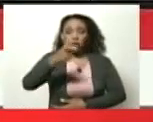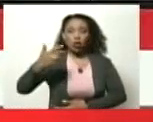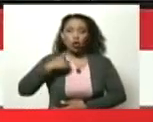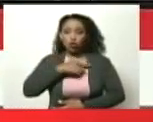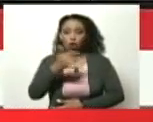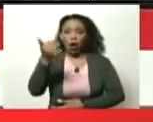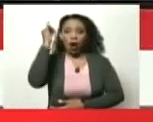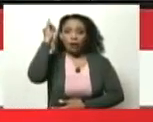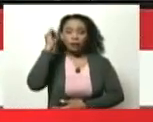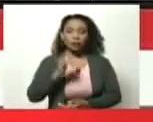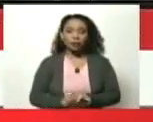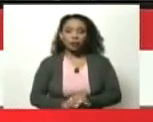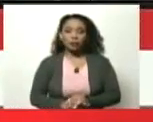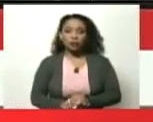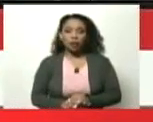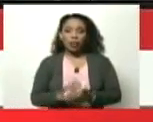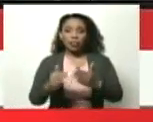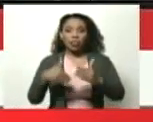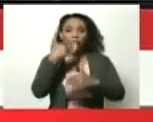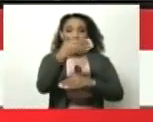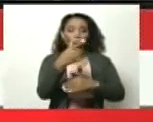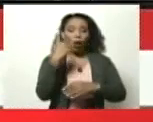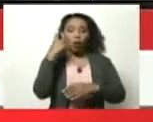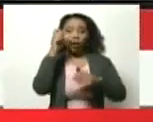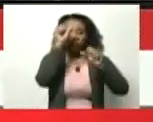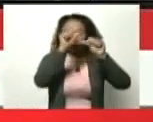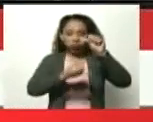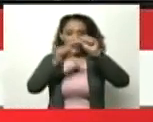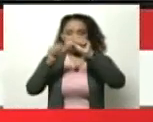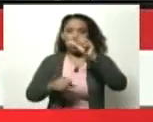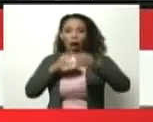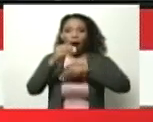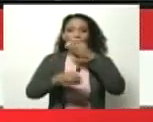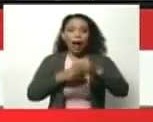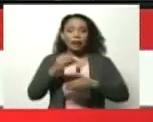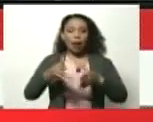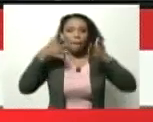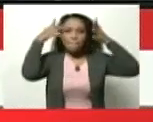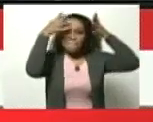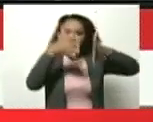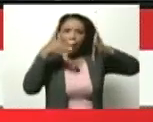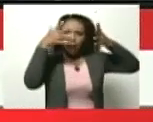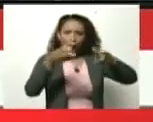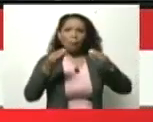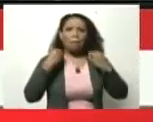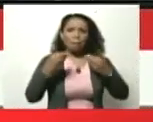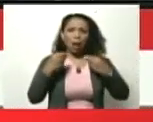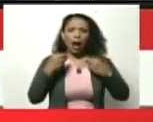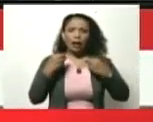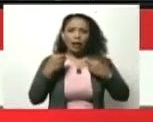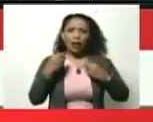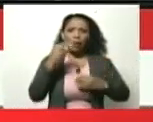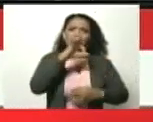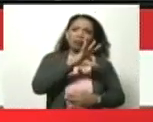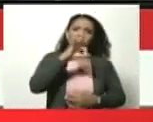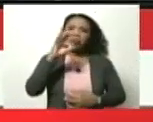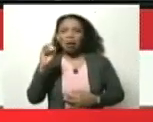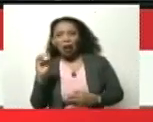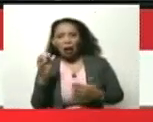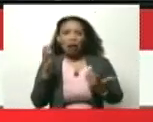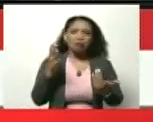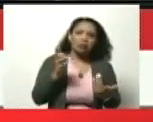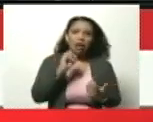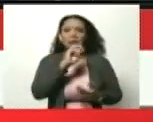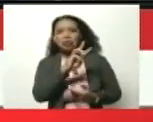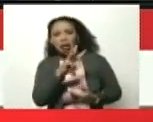tenemos que luego de una revisión se hace una recomendación para que esté alrededor de 30,